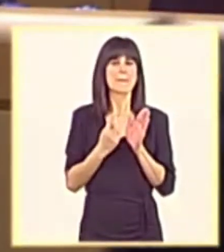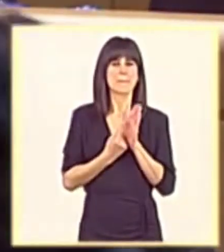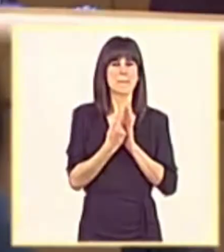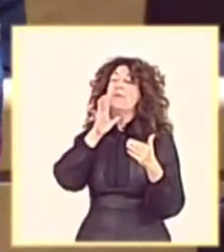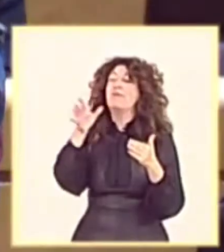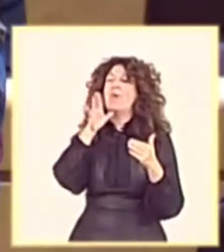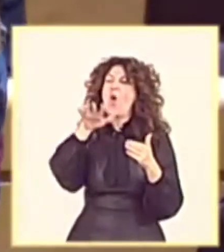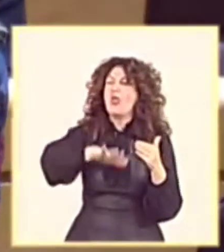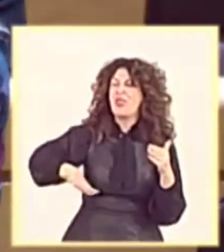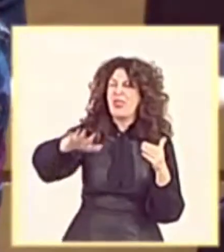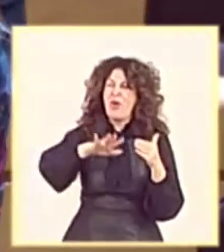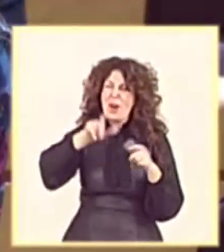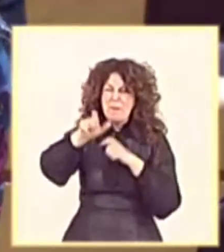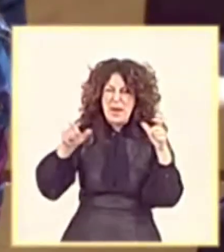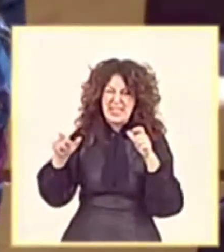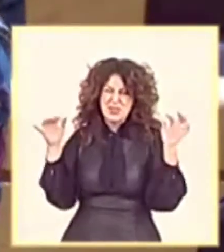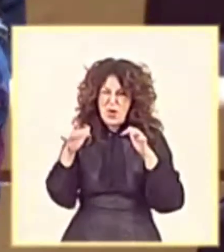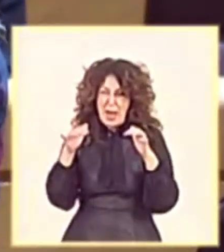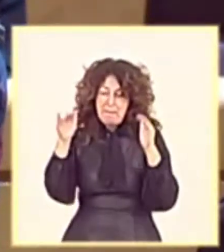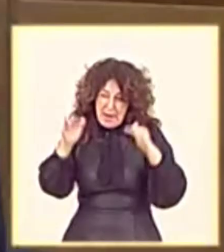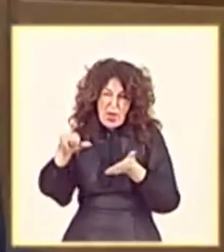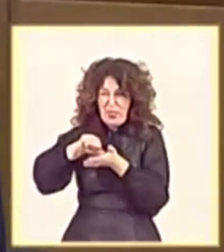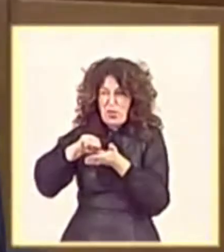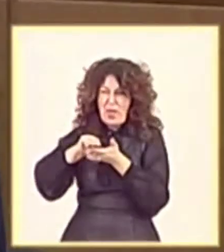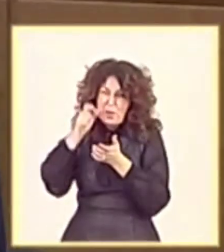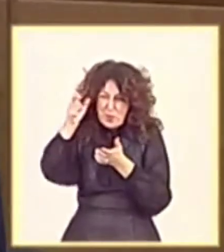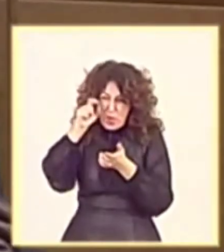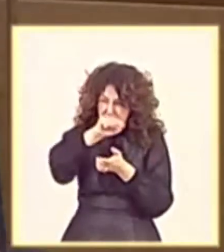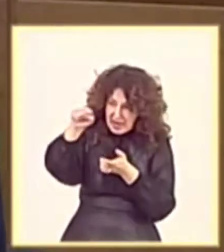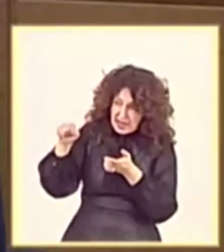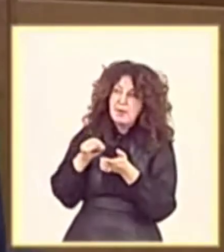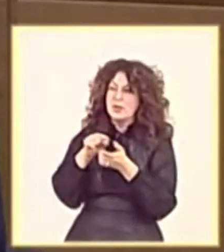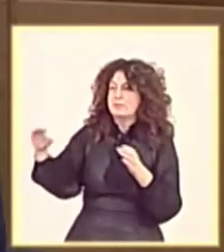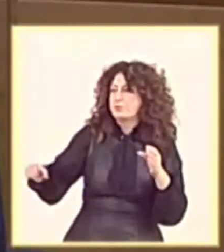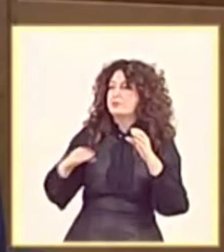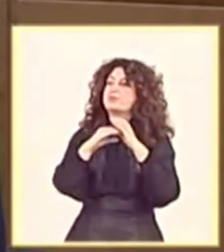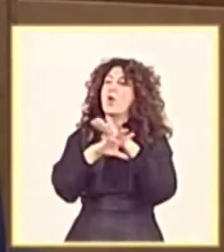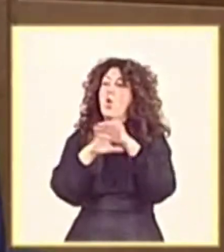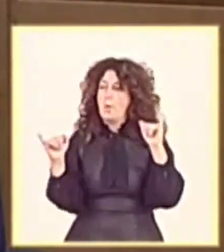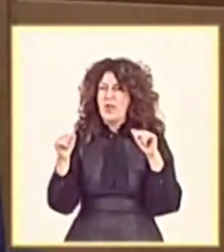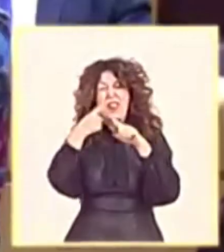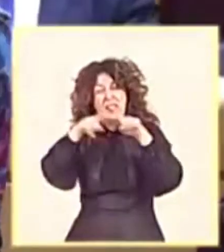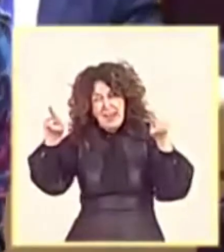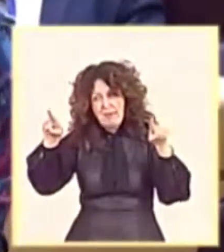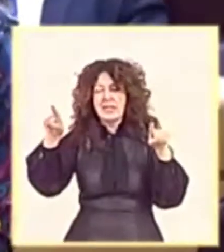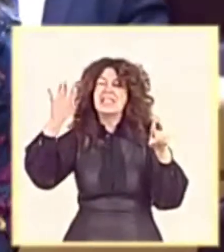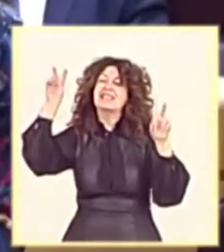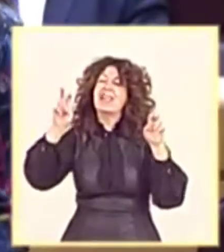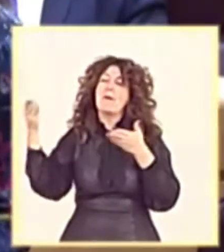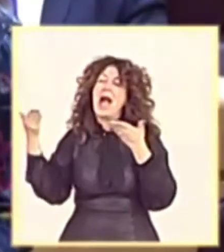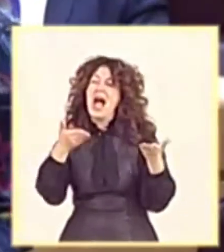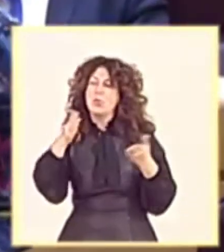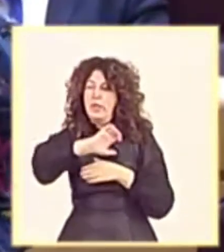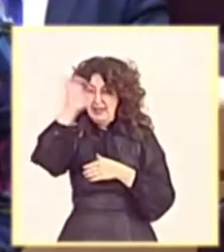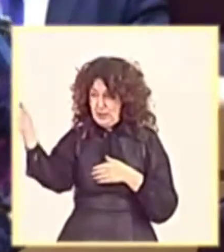ministra. Pero la senadora popular quiso destacar los 10 meses que han pasado desde que se consiguió este logro en Europa. Han pasado casi 10 meses y